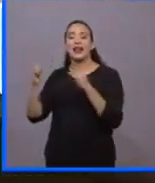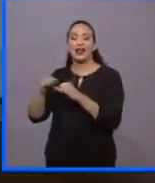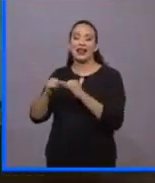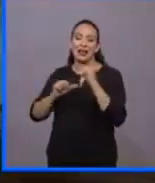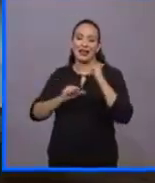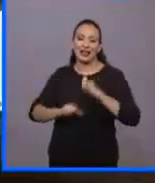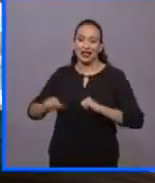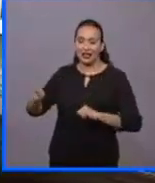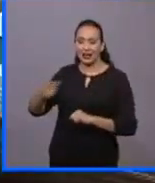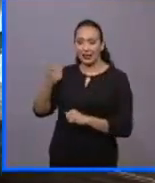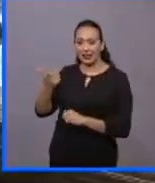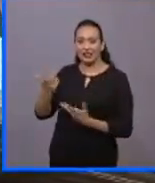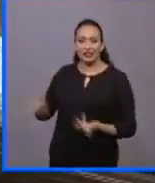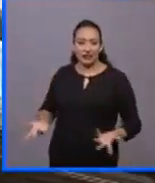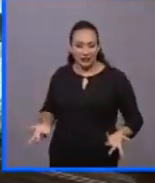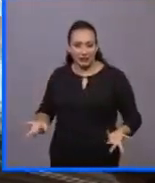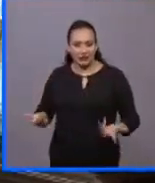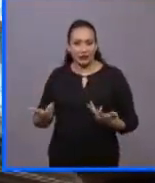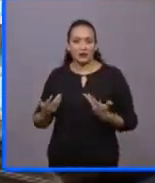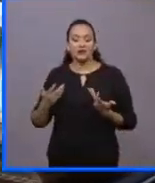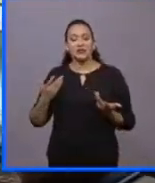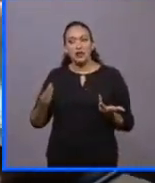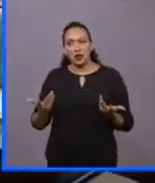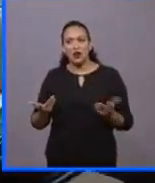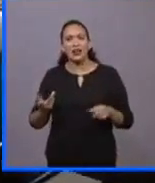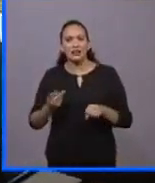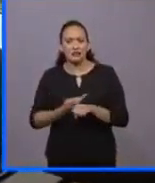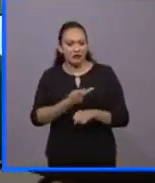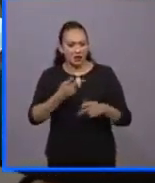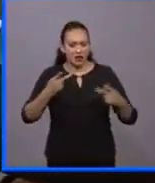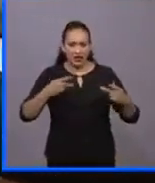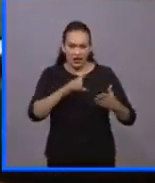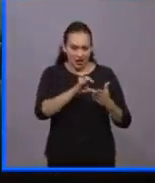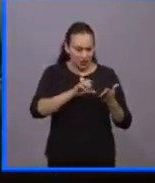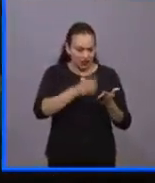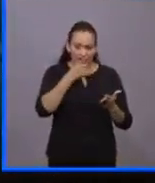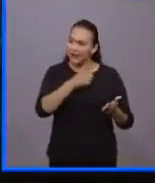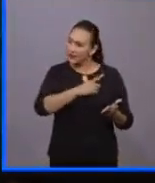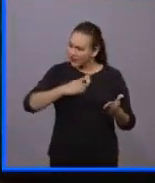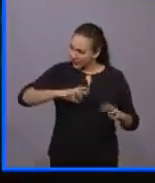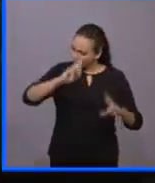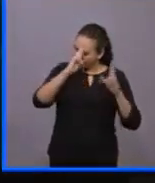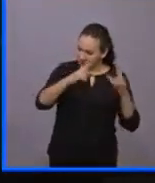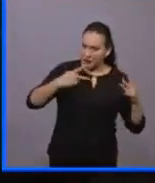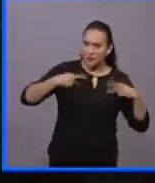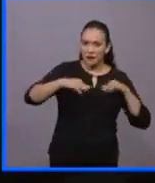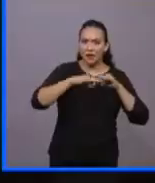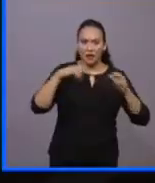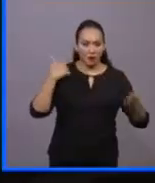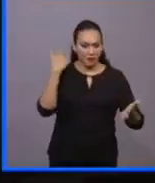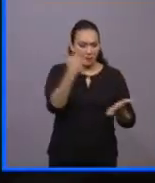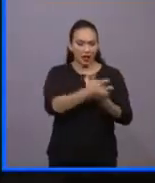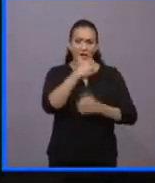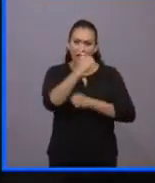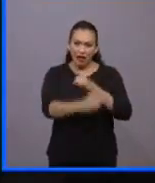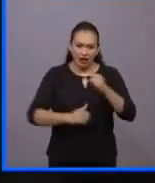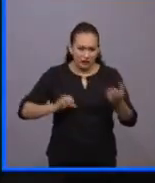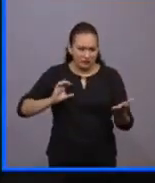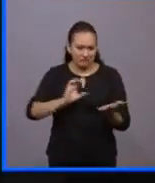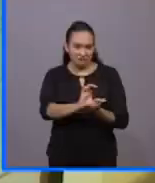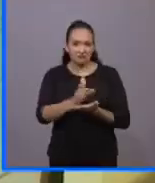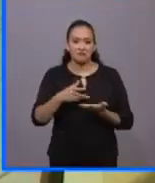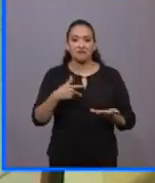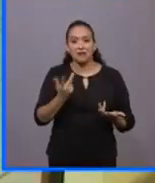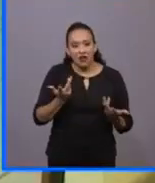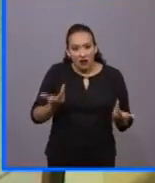Tesorería de la Federación, lo que pone en entredicho el respeto a la Constitución, al Estado de Derecho y a los principios que